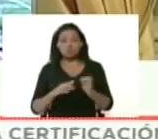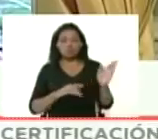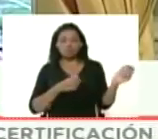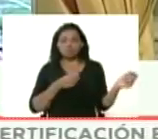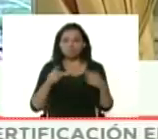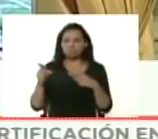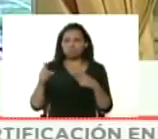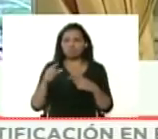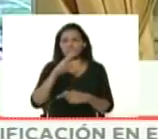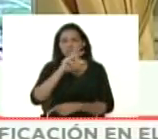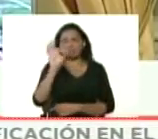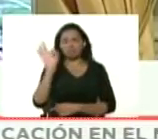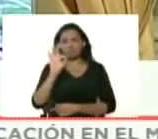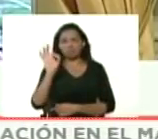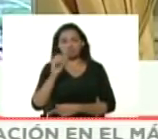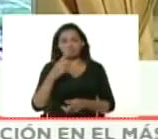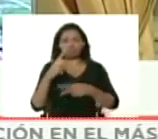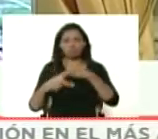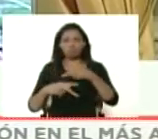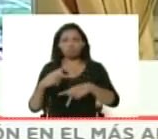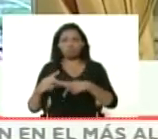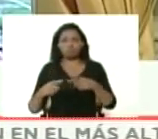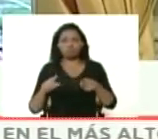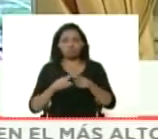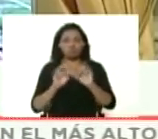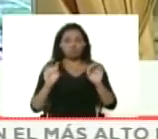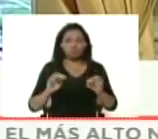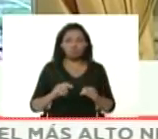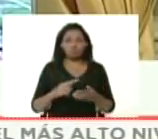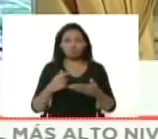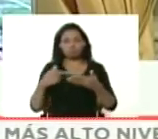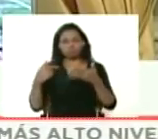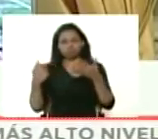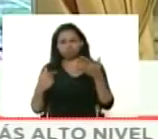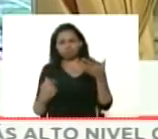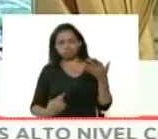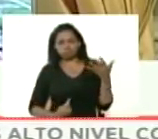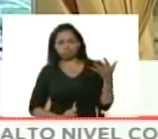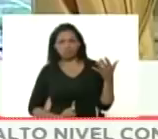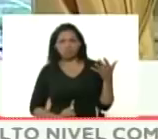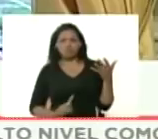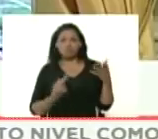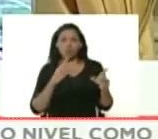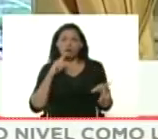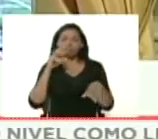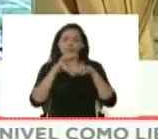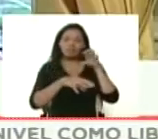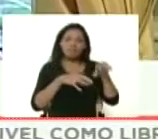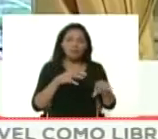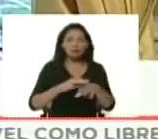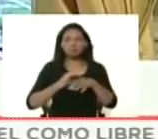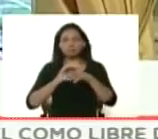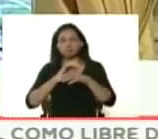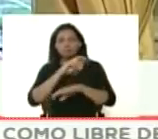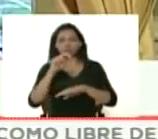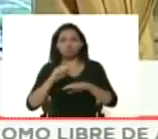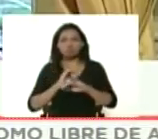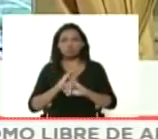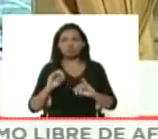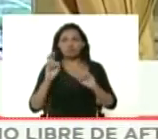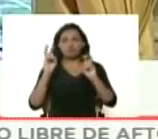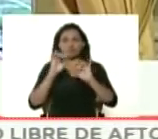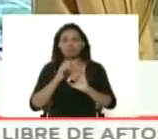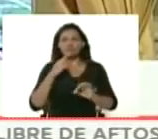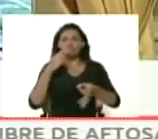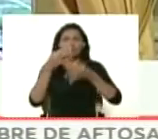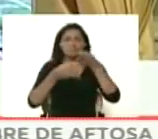exportación de hasta un 30% de producción primaria, de productos, subproductos vinculados al sector pecuario nacional. Ya este tema yo lo había